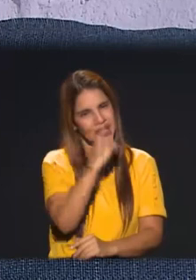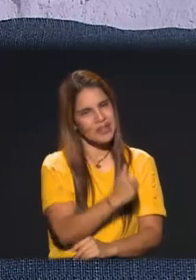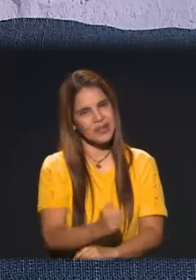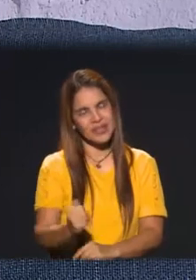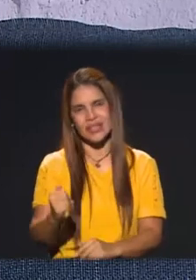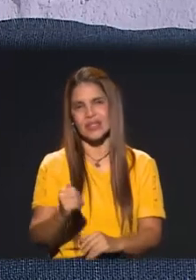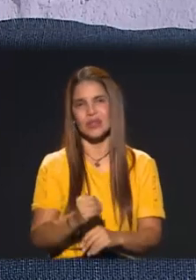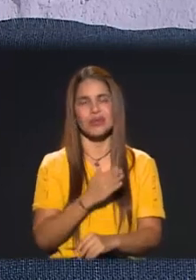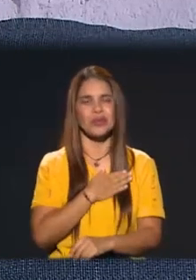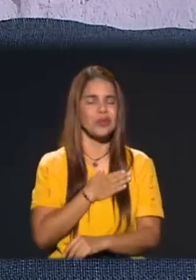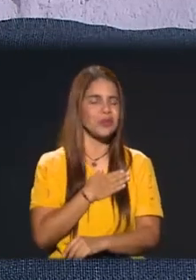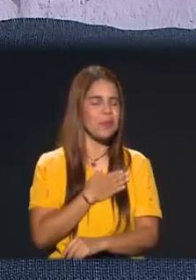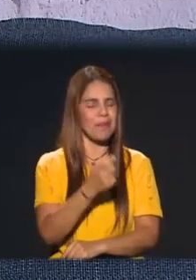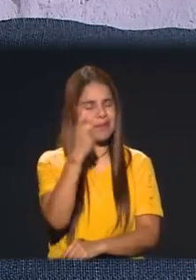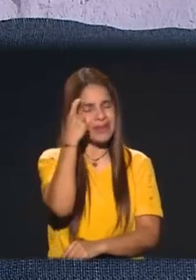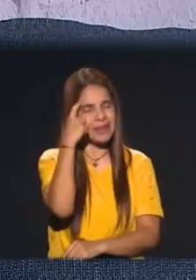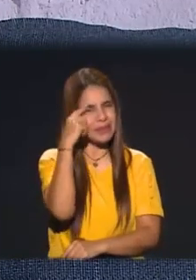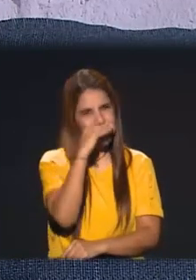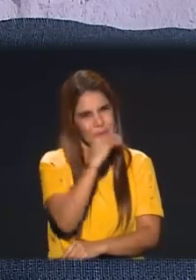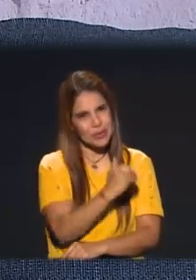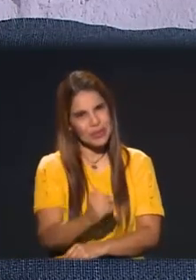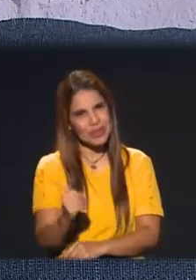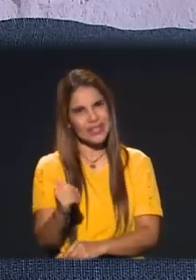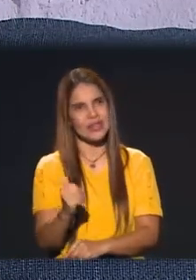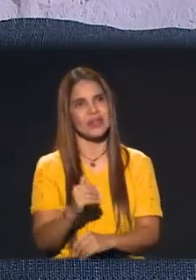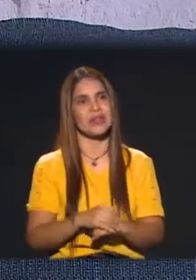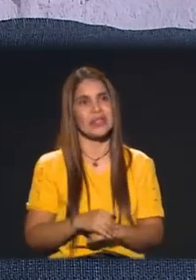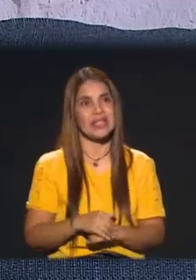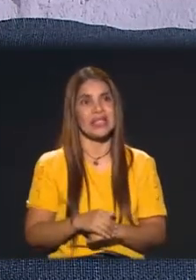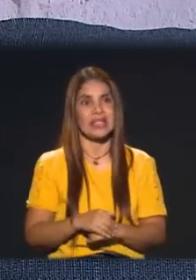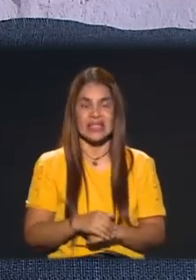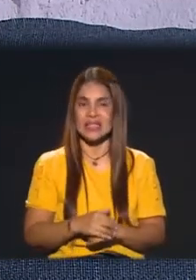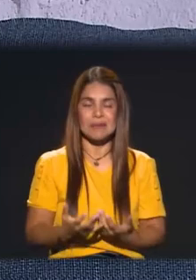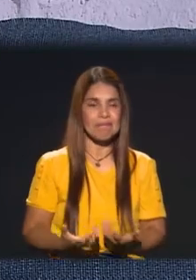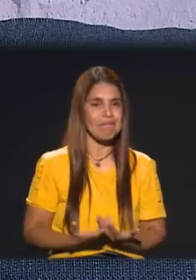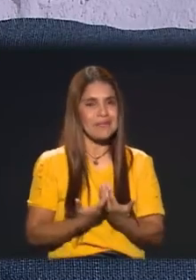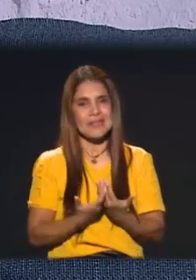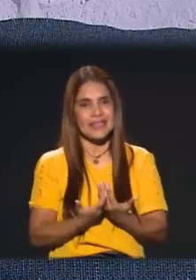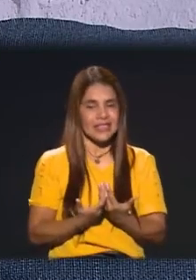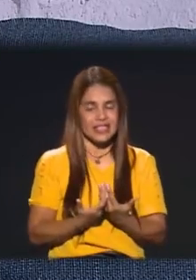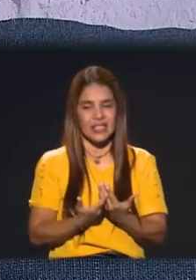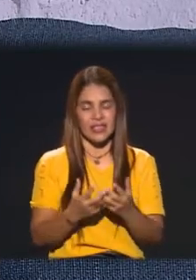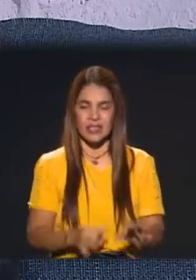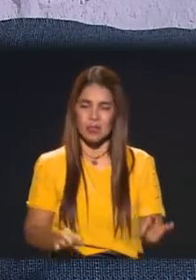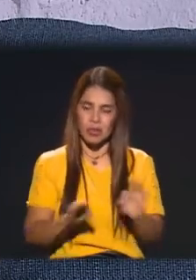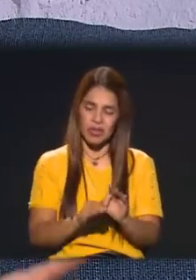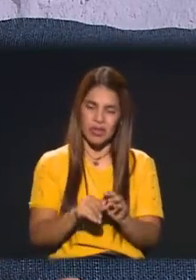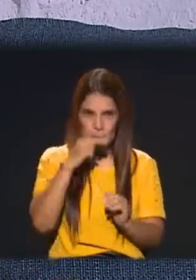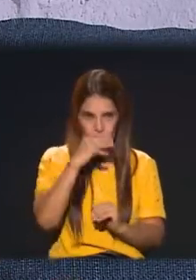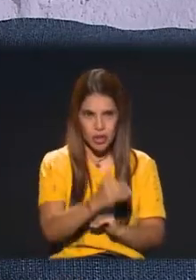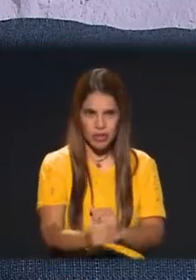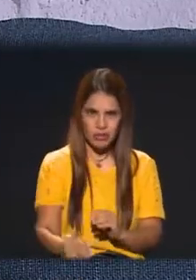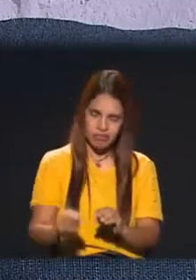que el mayor reto para las profesoras de preescolar es estar sin los niños. No estar con ellos, porque ellos están en una etapa de